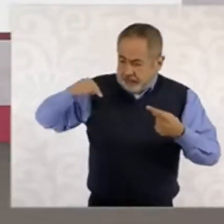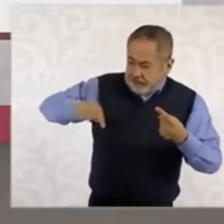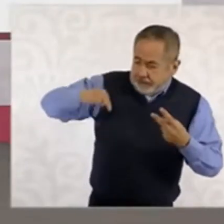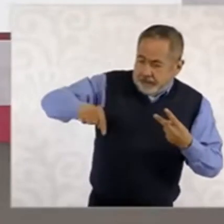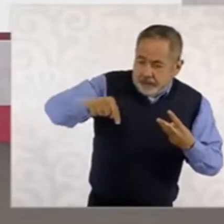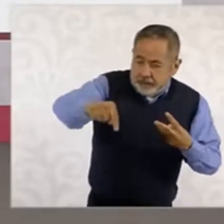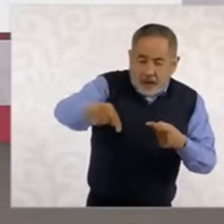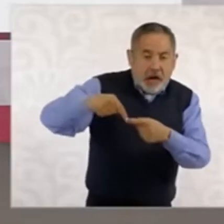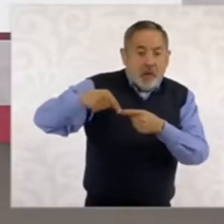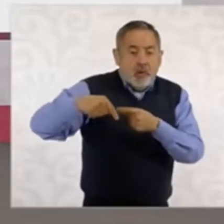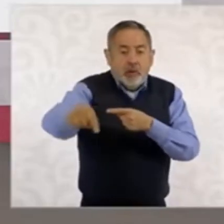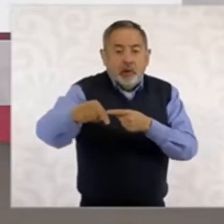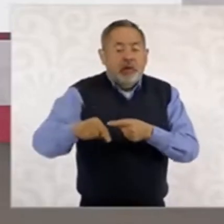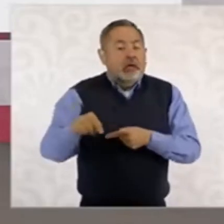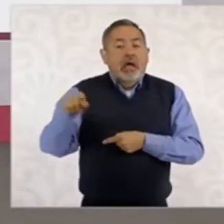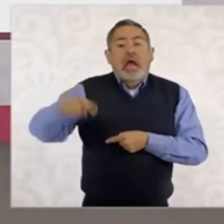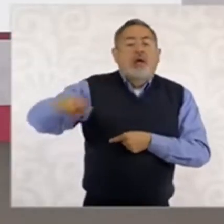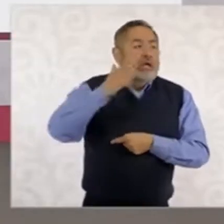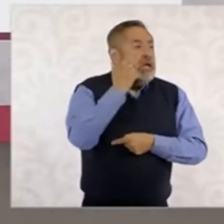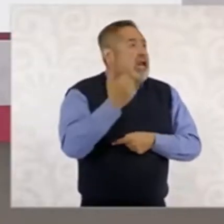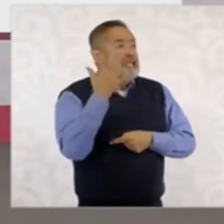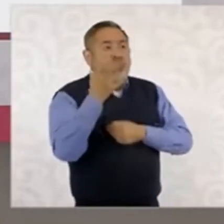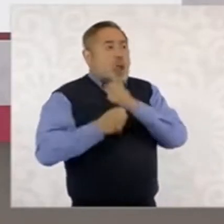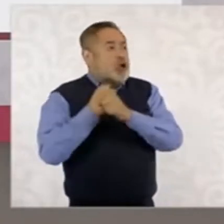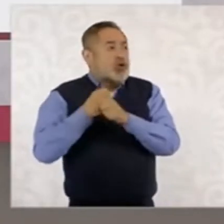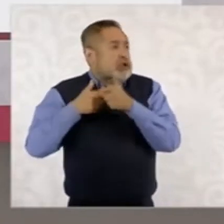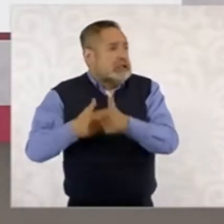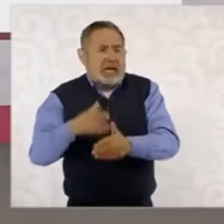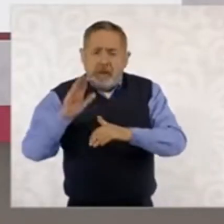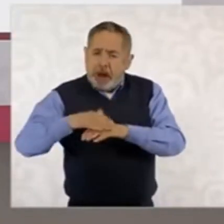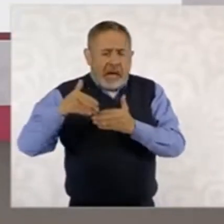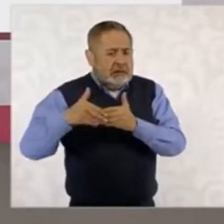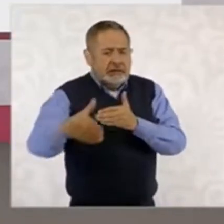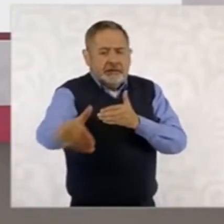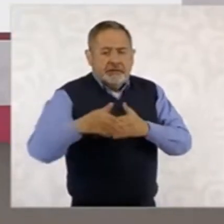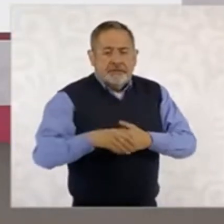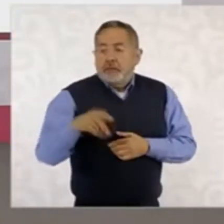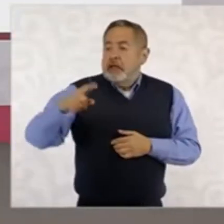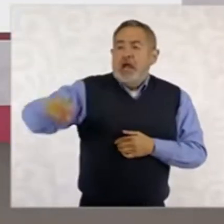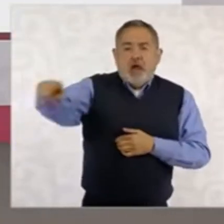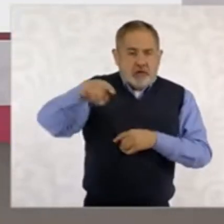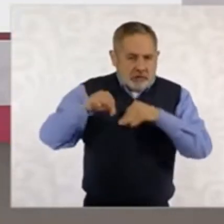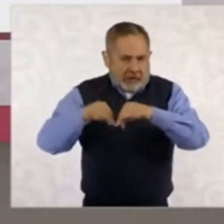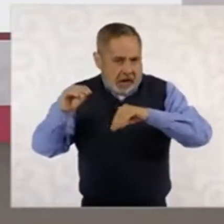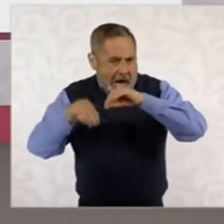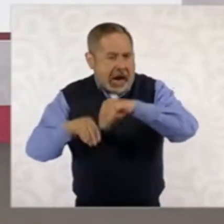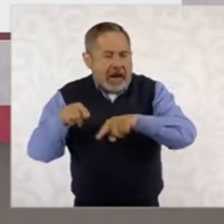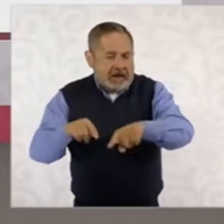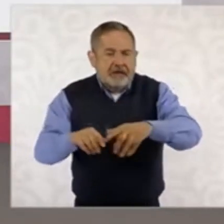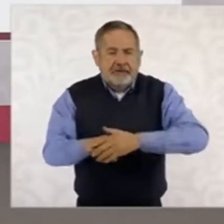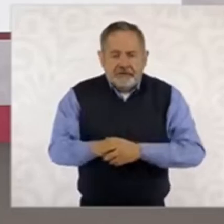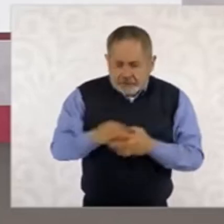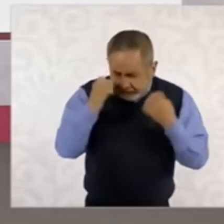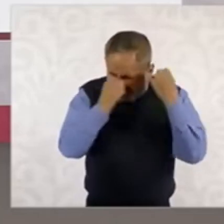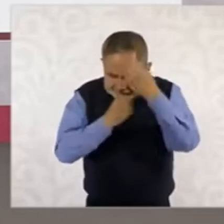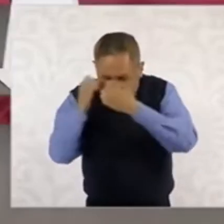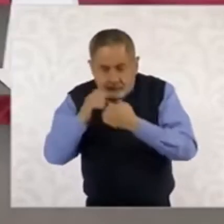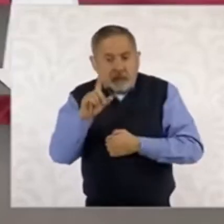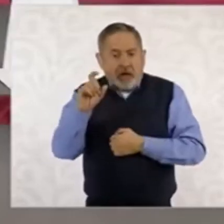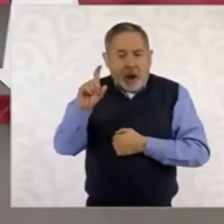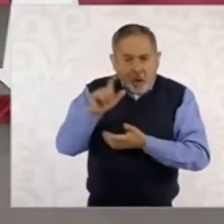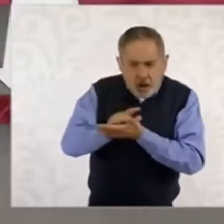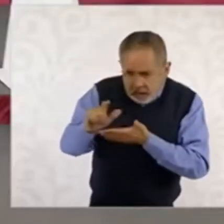5 años ellos están pidiendo incluso participar en la operación de estas plantas y el monitoreo de la calidad del